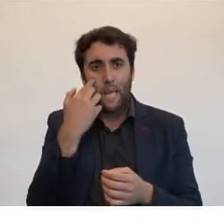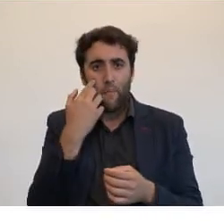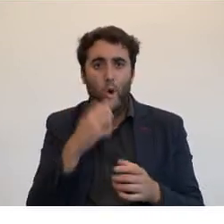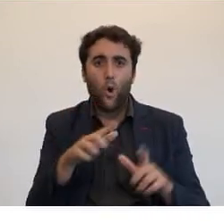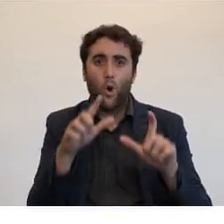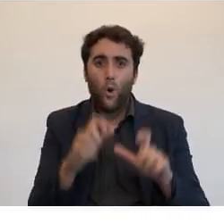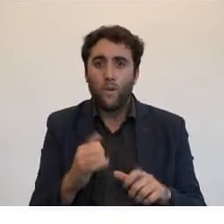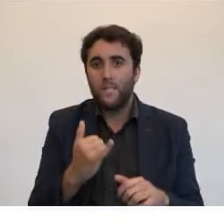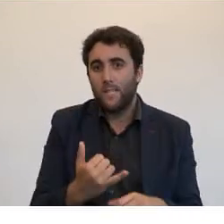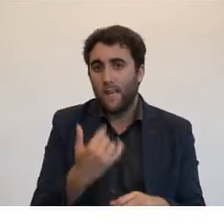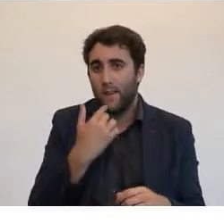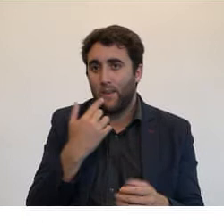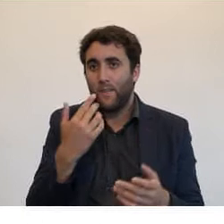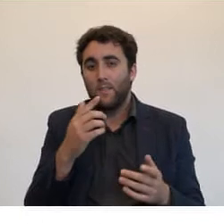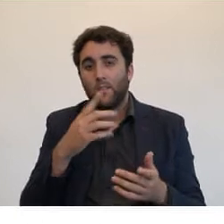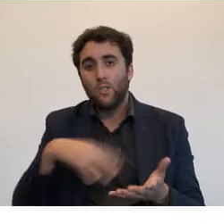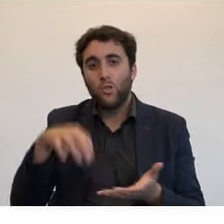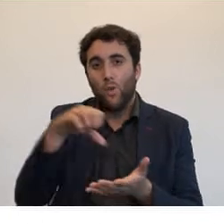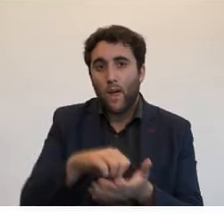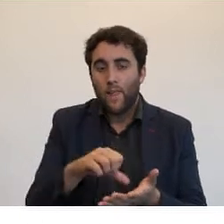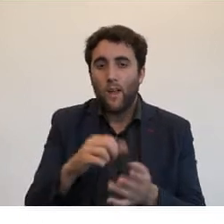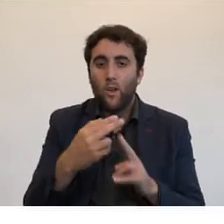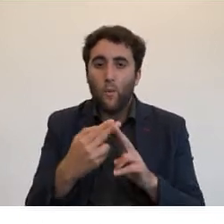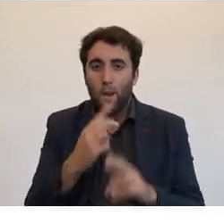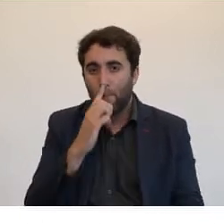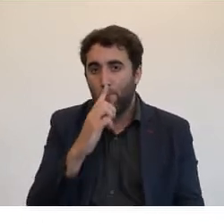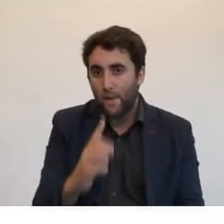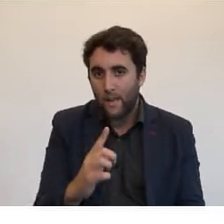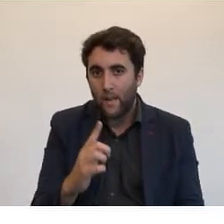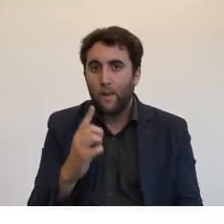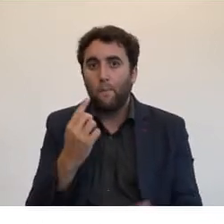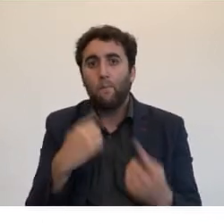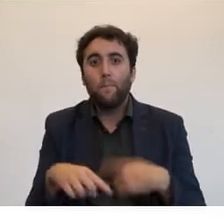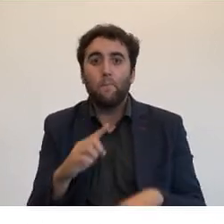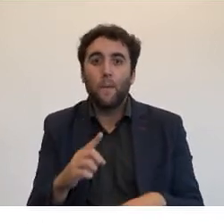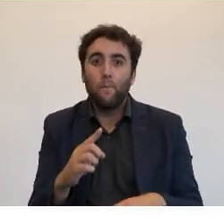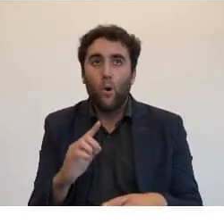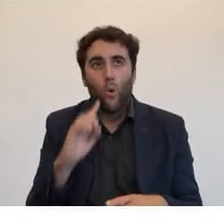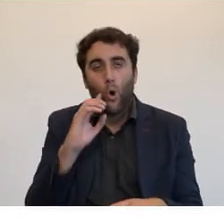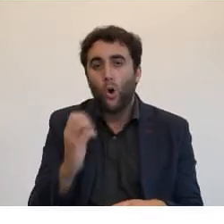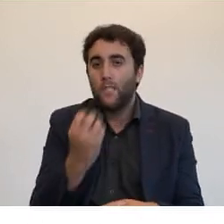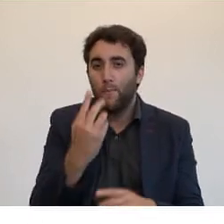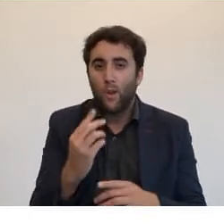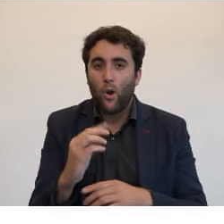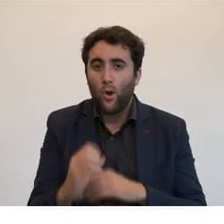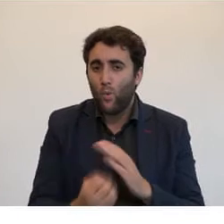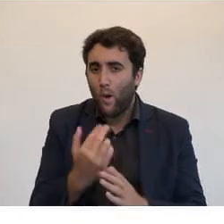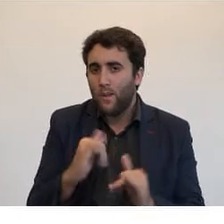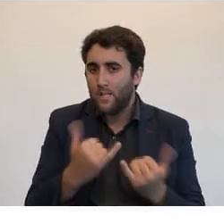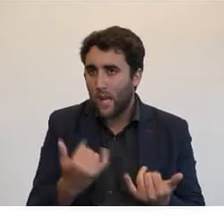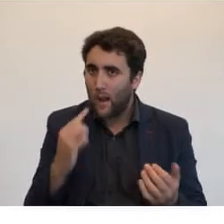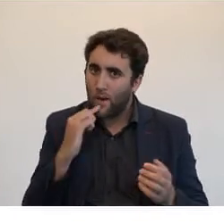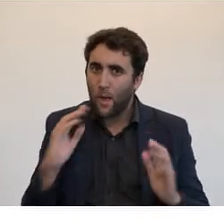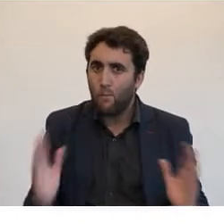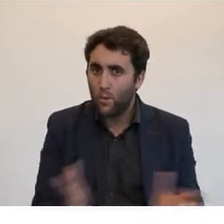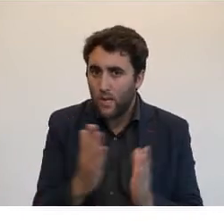las ciudades MIL, ciudades inspiradas en la Media Information Literacy, un concepto que ha impulsado mucho y muy bien